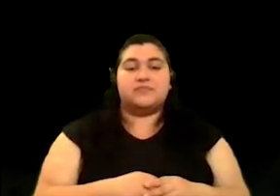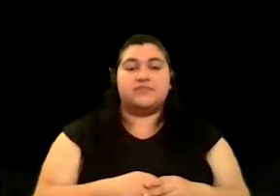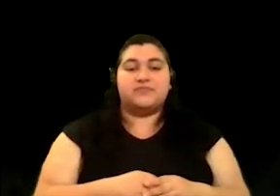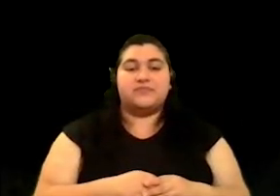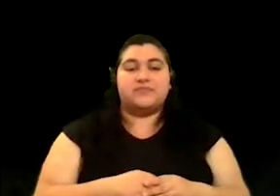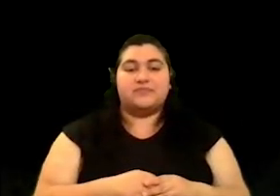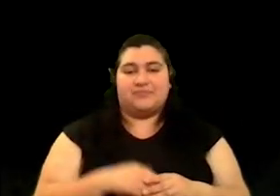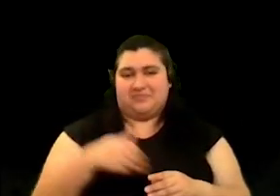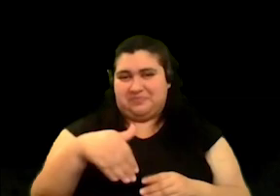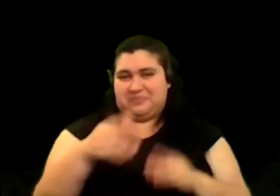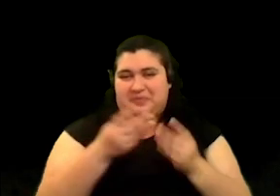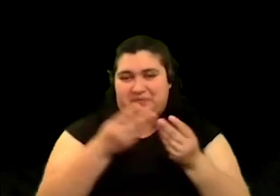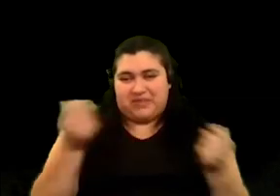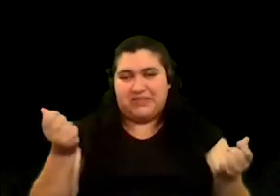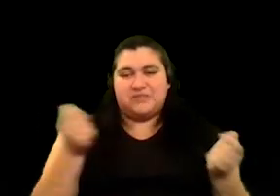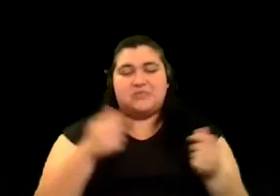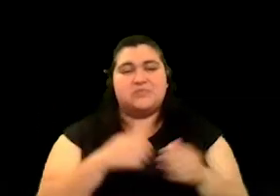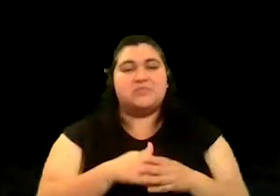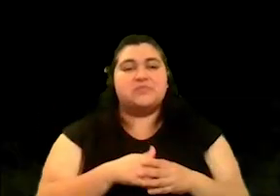ya vamos terminando.